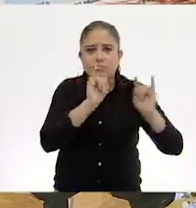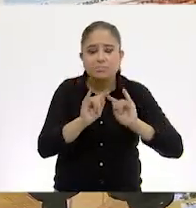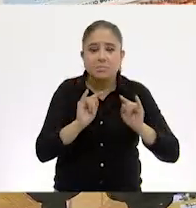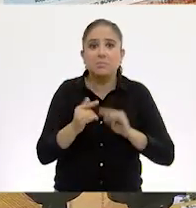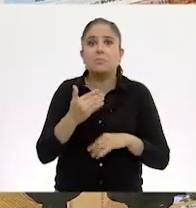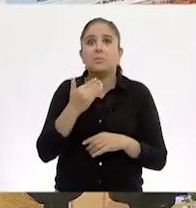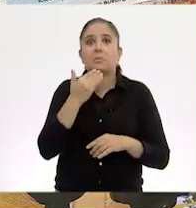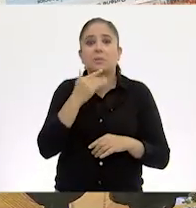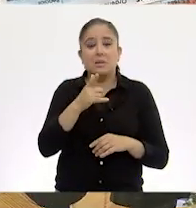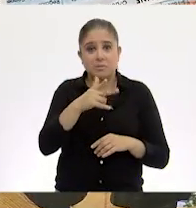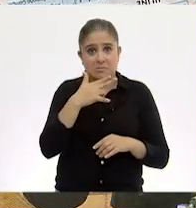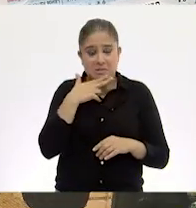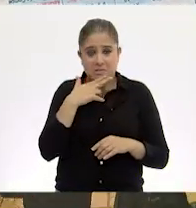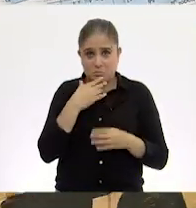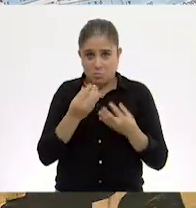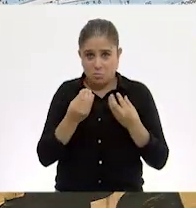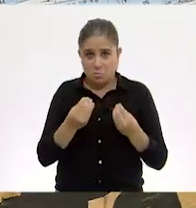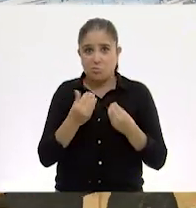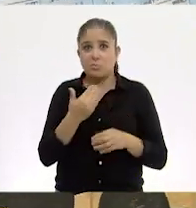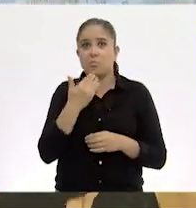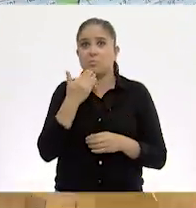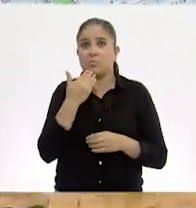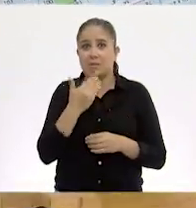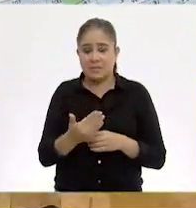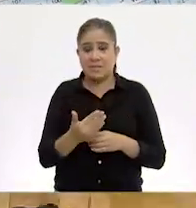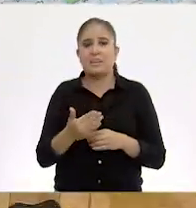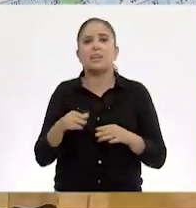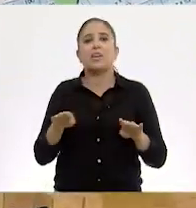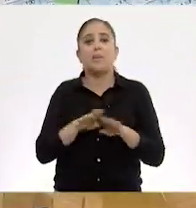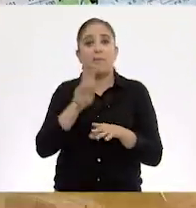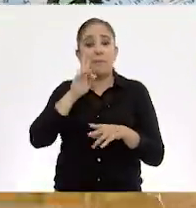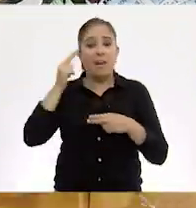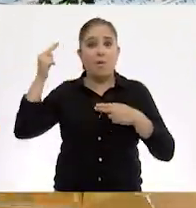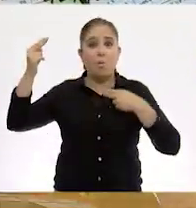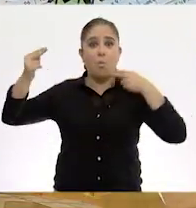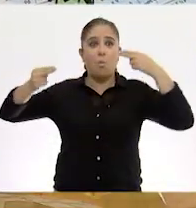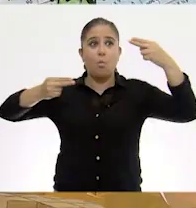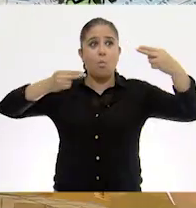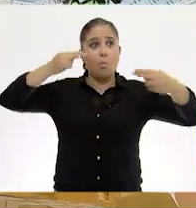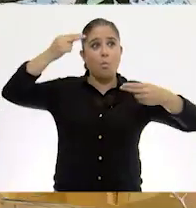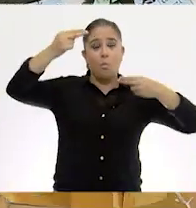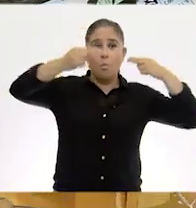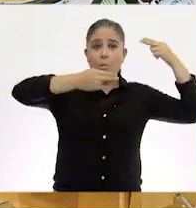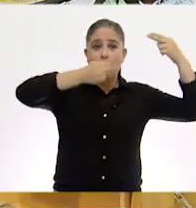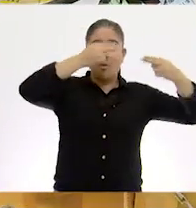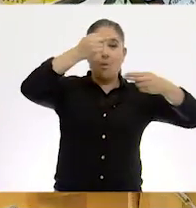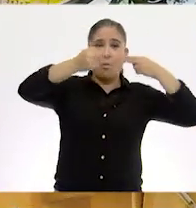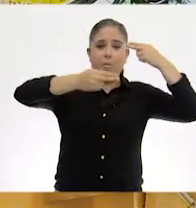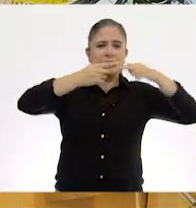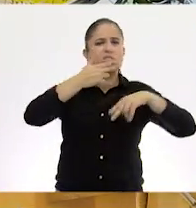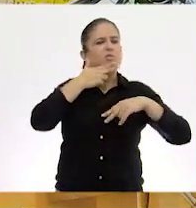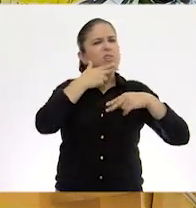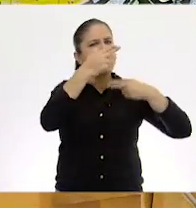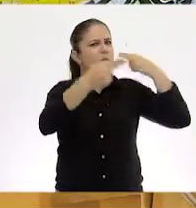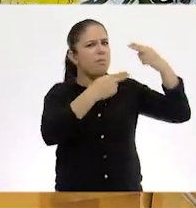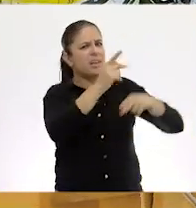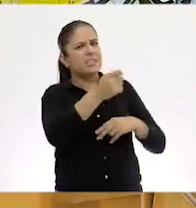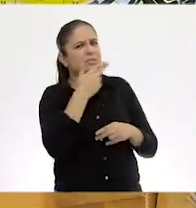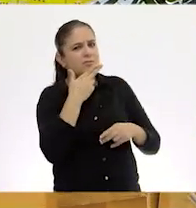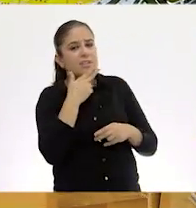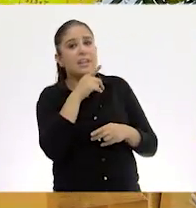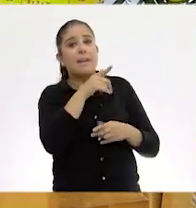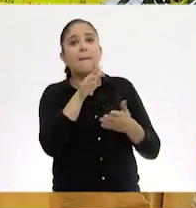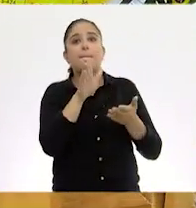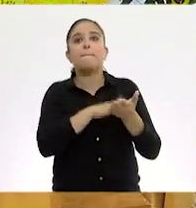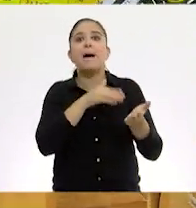te sirvió bastante. ¿Y ya vieron cómo hice las nubes? Wow. ¿Qué utilizaste, Pepe? Son pedacitos